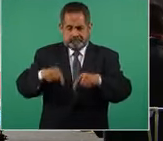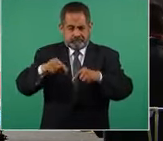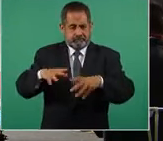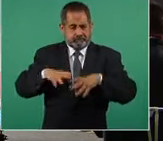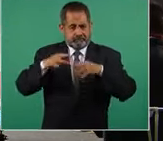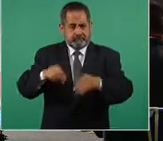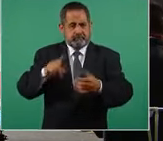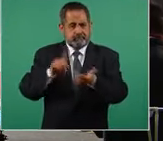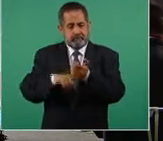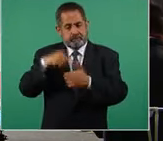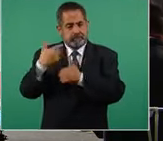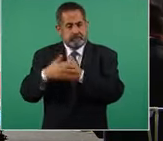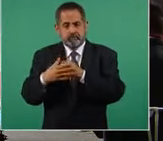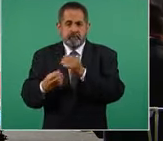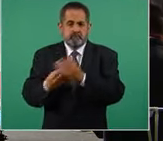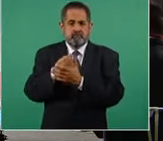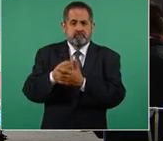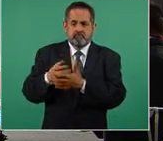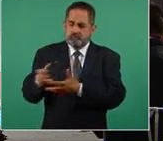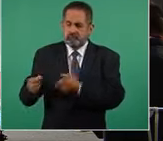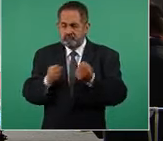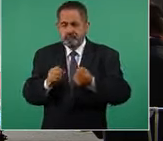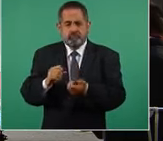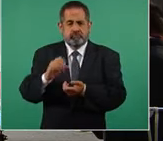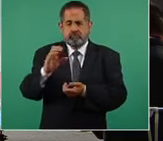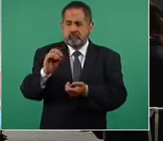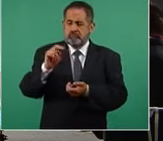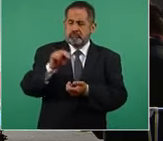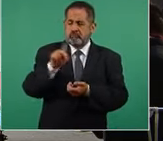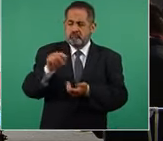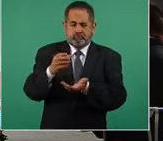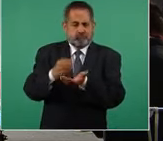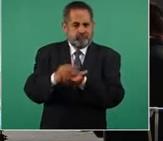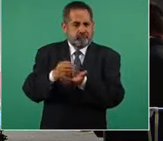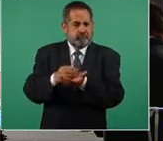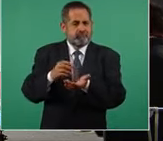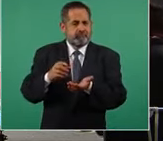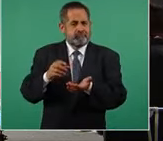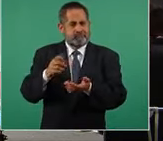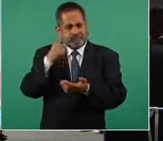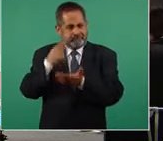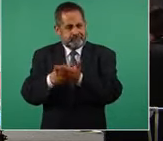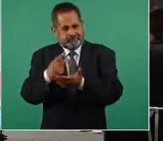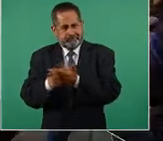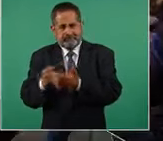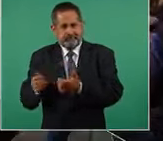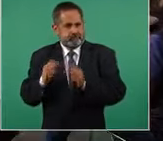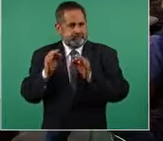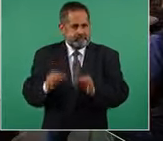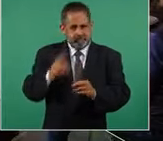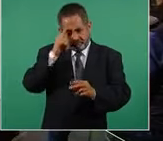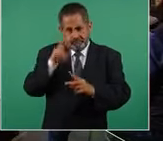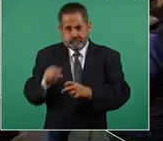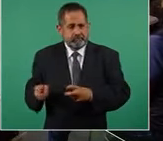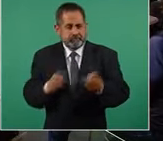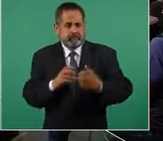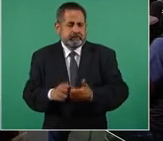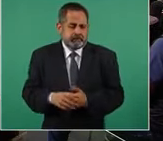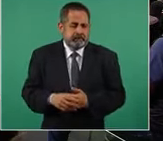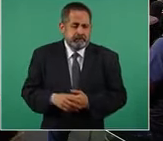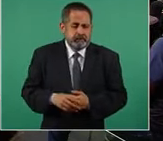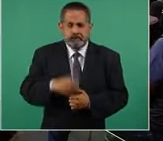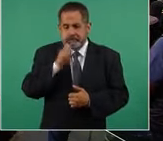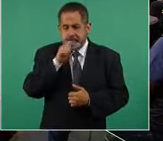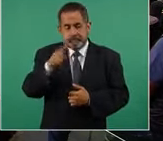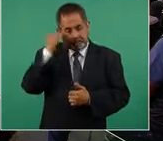de oro, de plata, lo que saque del país y no concentrados y que se esté saqueando a la nación. Y que también en